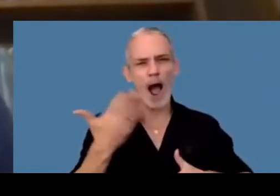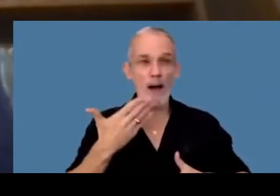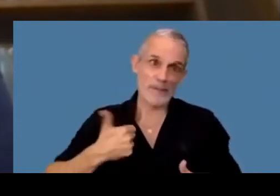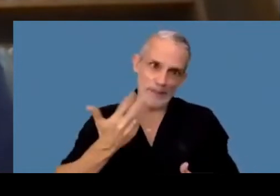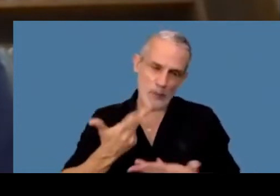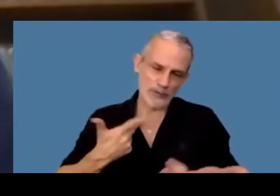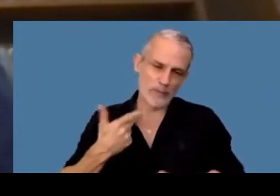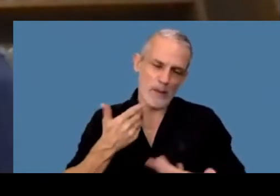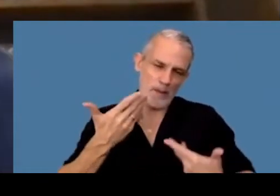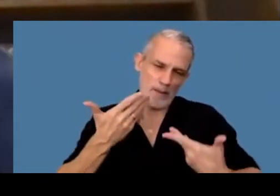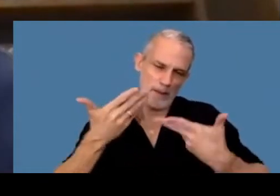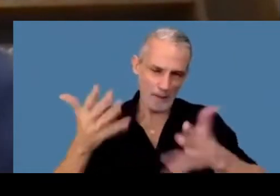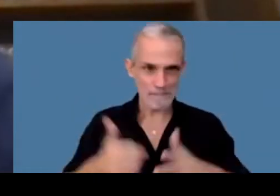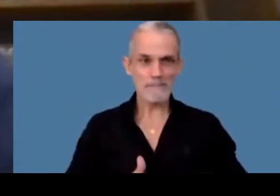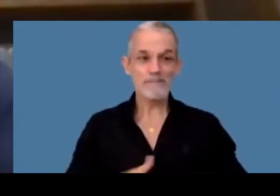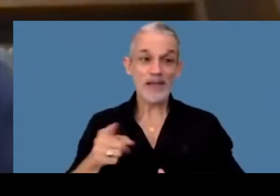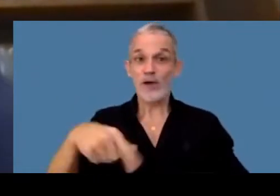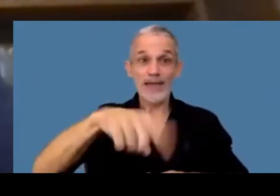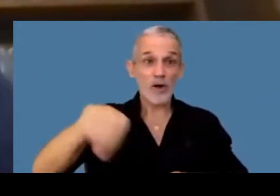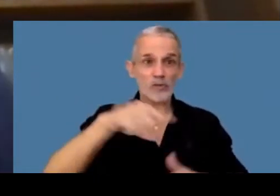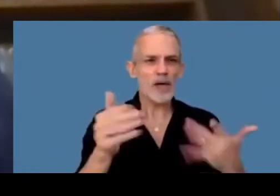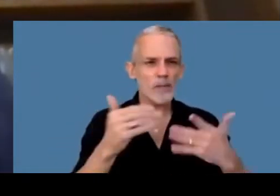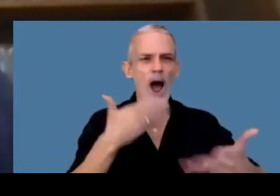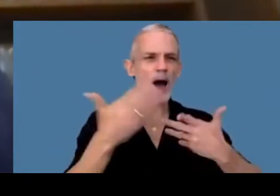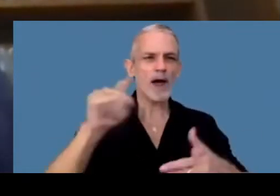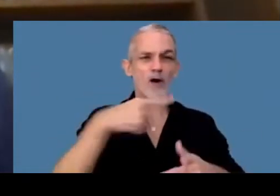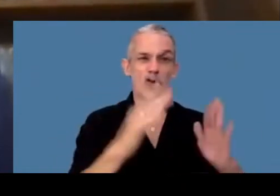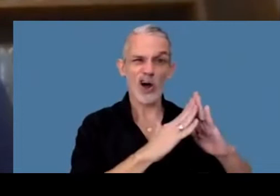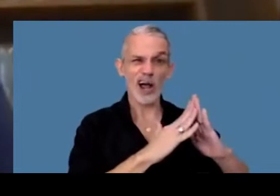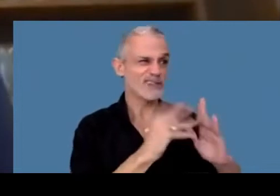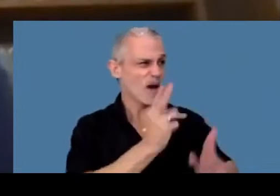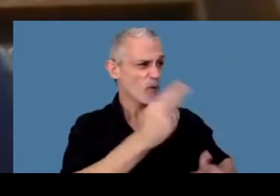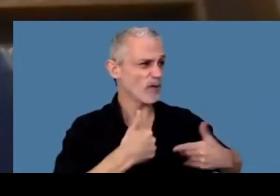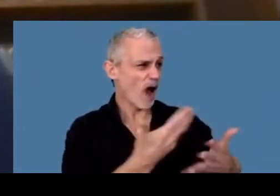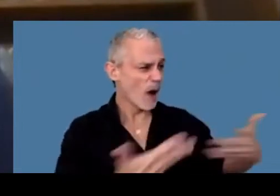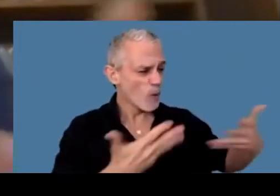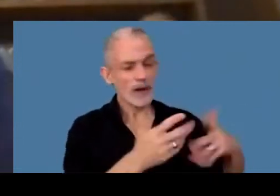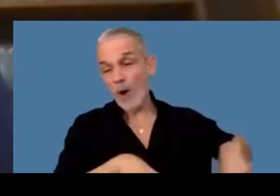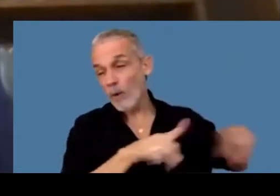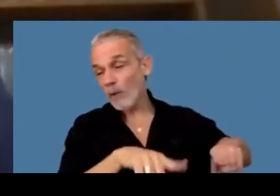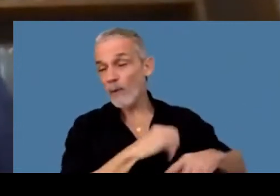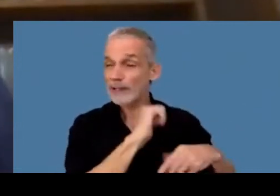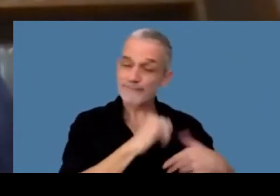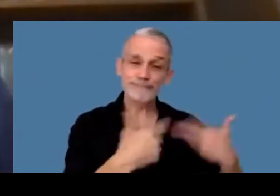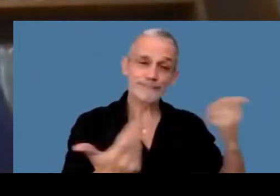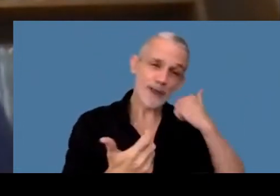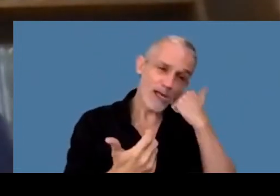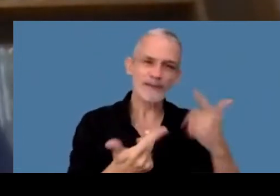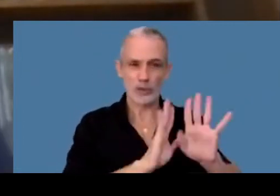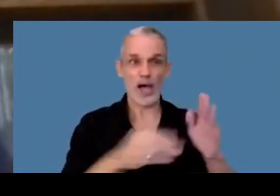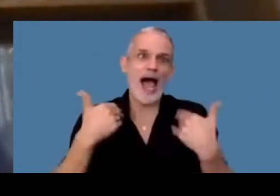Y con ustedes puedo hablar lo que no me dejan hablar en casa, porque ya los aburro cuando hablo de esto. Entonces aprovecho y los martirizo a